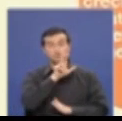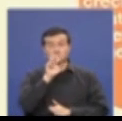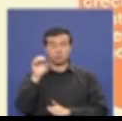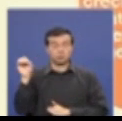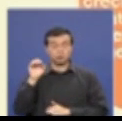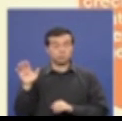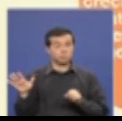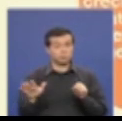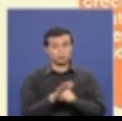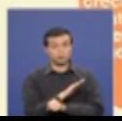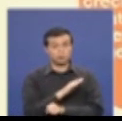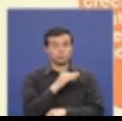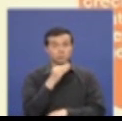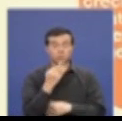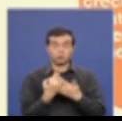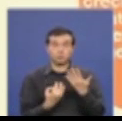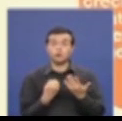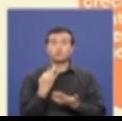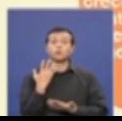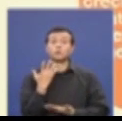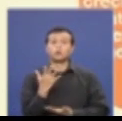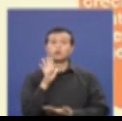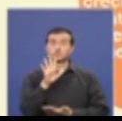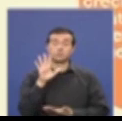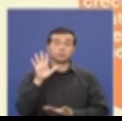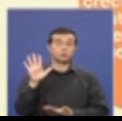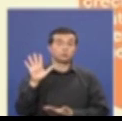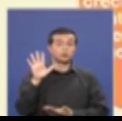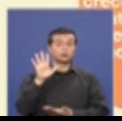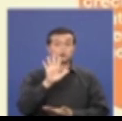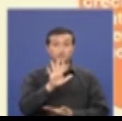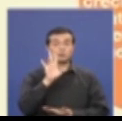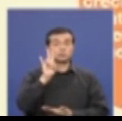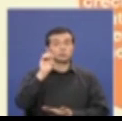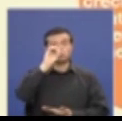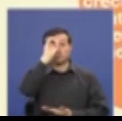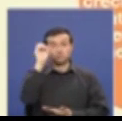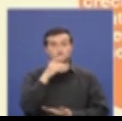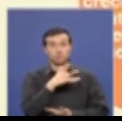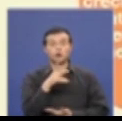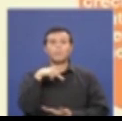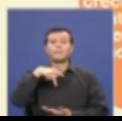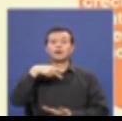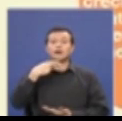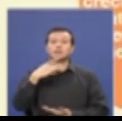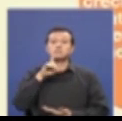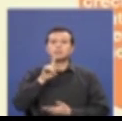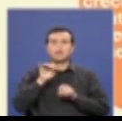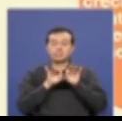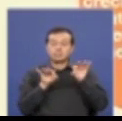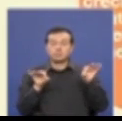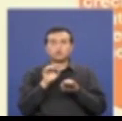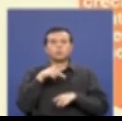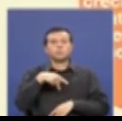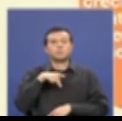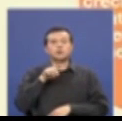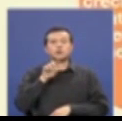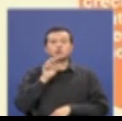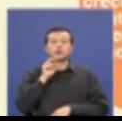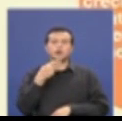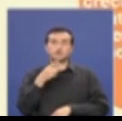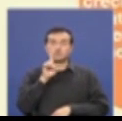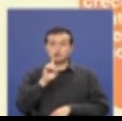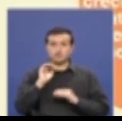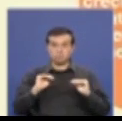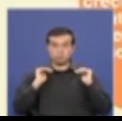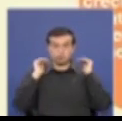35.300 en total, de los cuales el 57% tienen PhD o maestría. En el